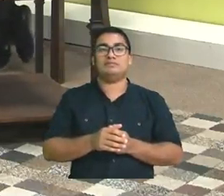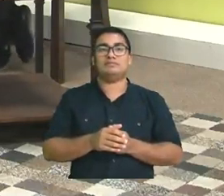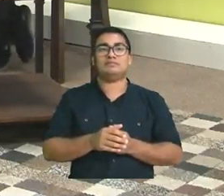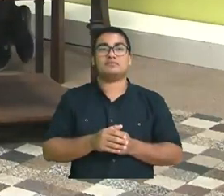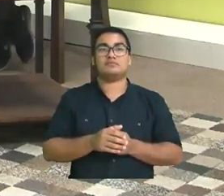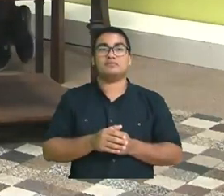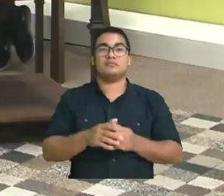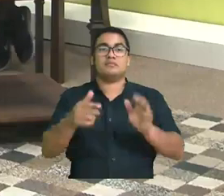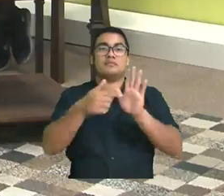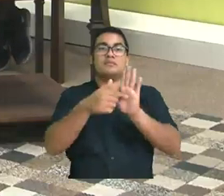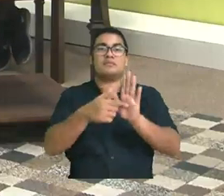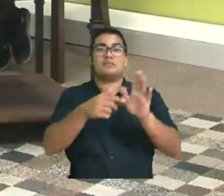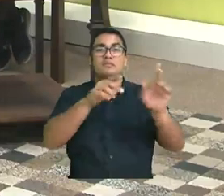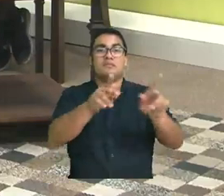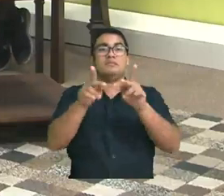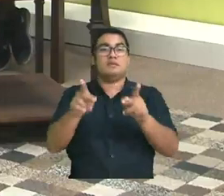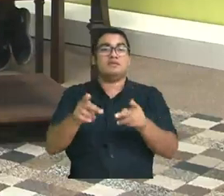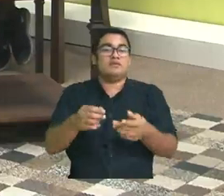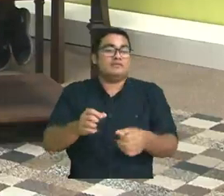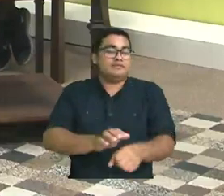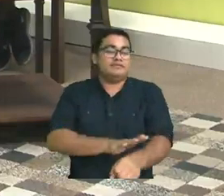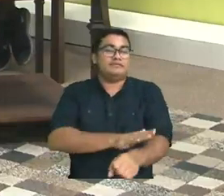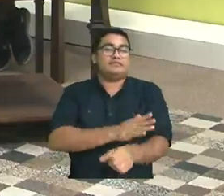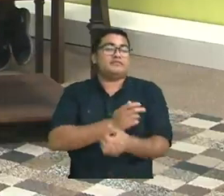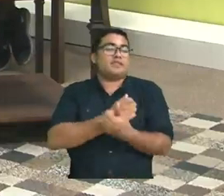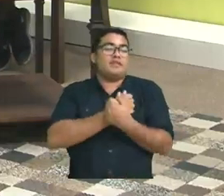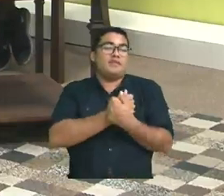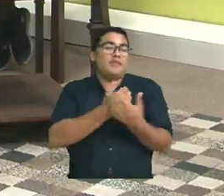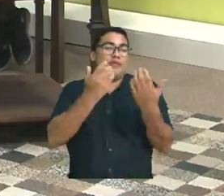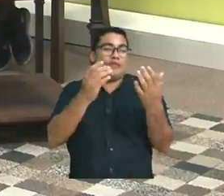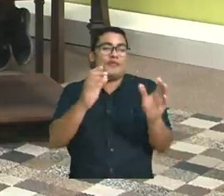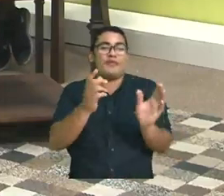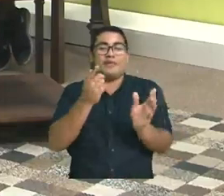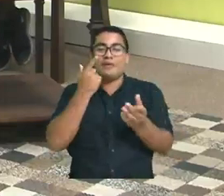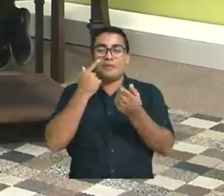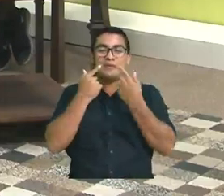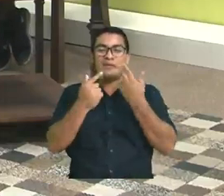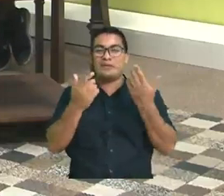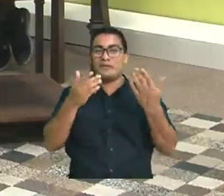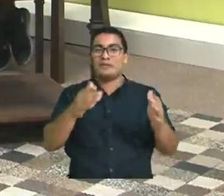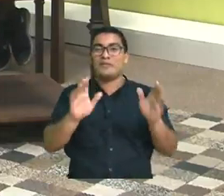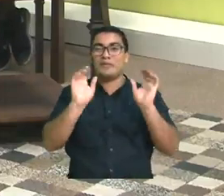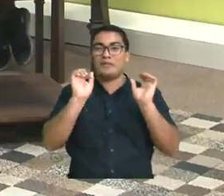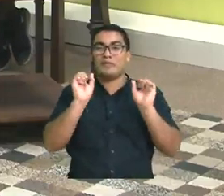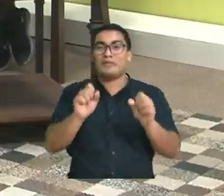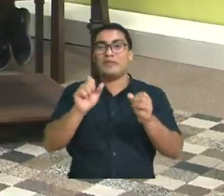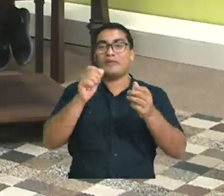para expresar los sentimientos de nosotros en alguna etapa de nuestra vida, también sirve para